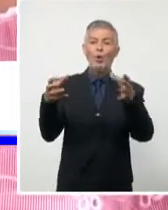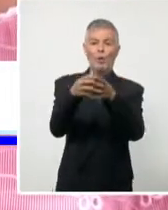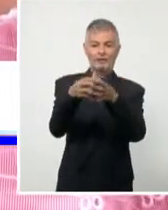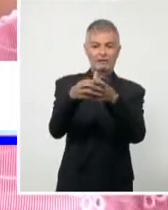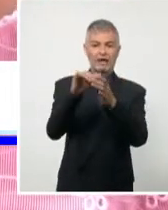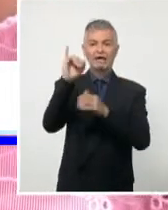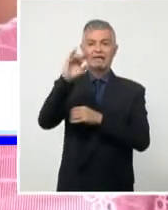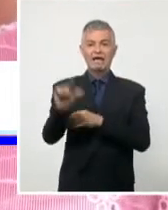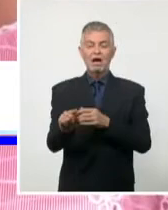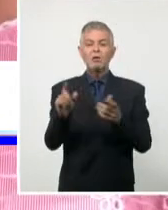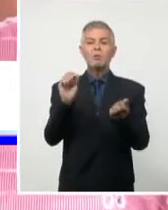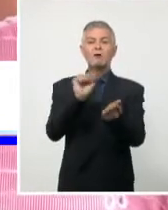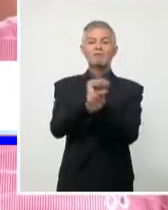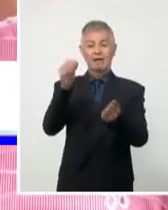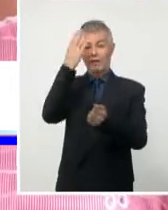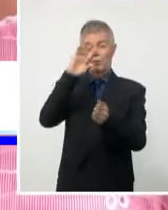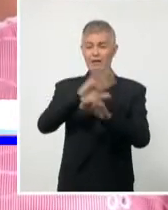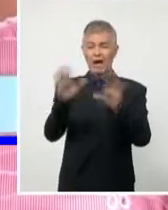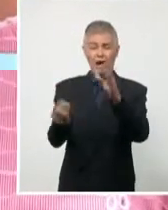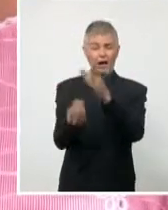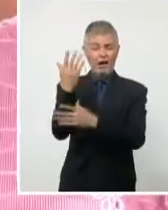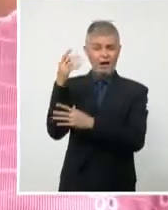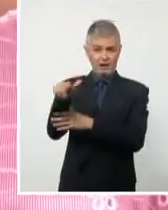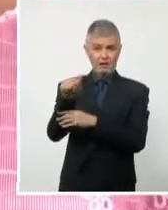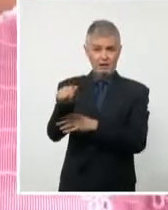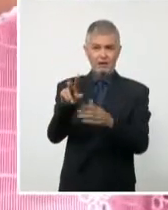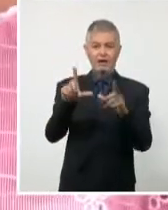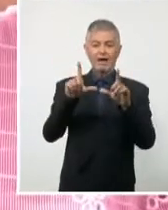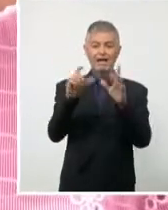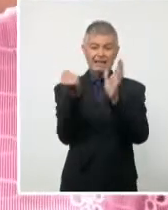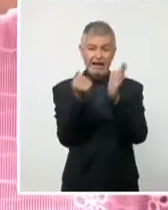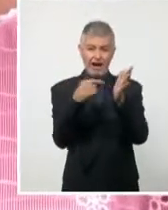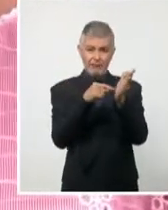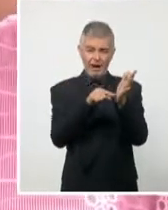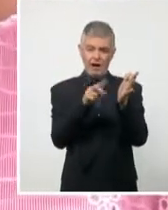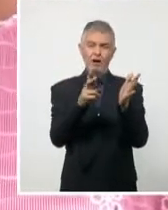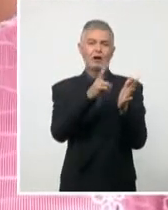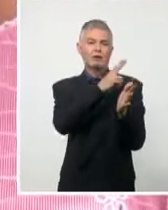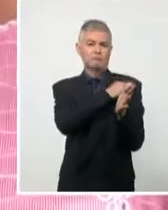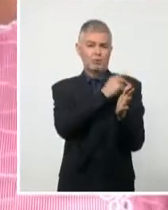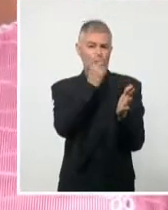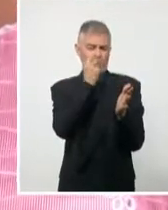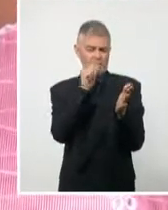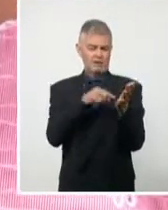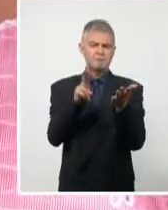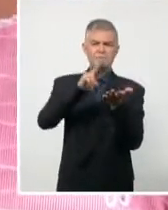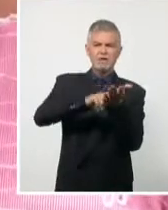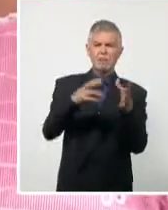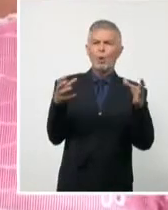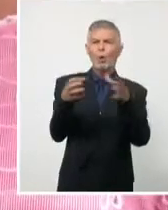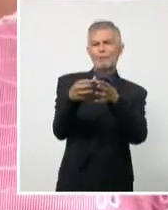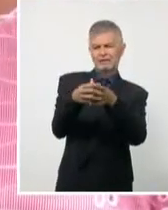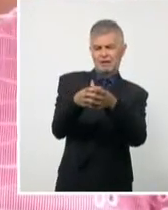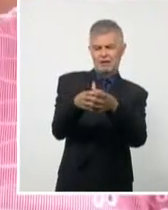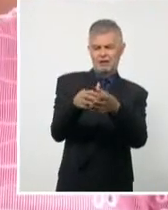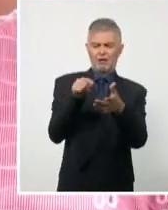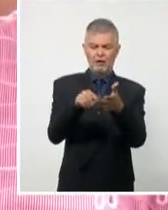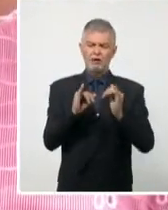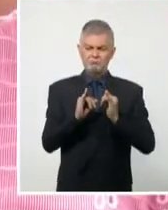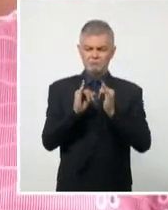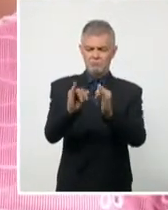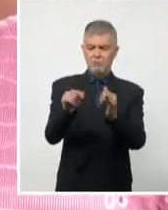Cuba, que ya se había creado. Este telegrama lo leyó el doctor Francesco Federico Falco, que era uno de los miembros de este comité, donde comunicaba